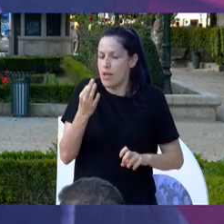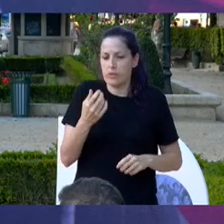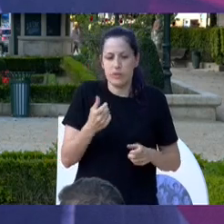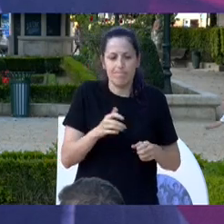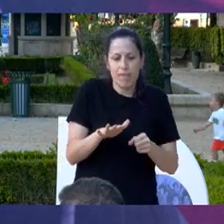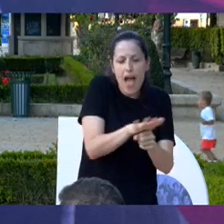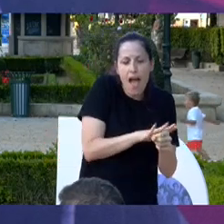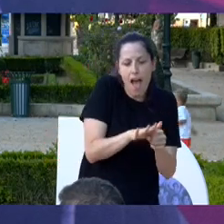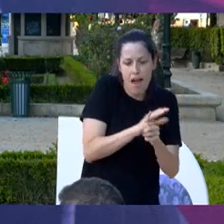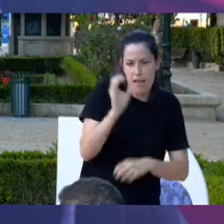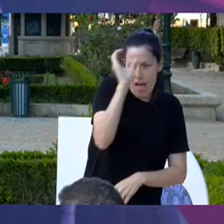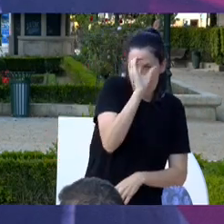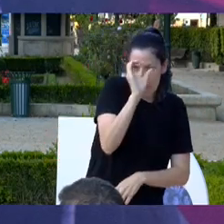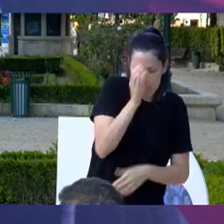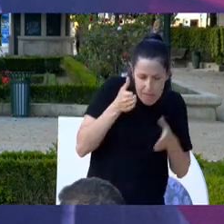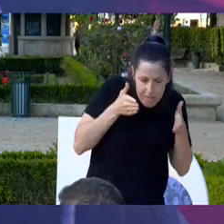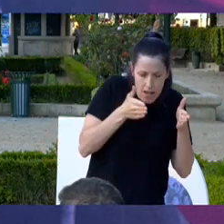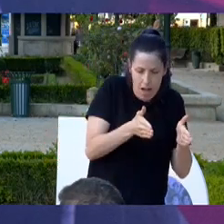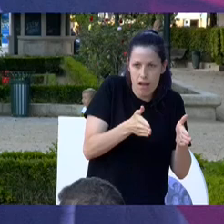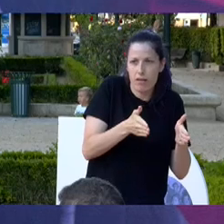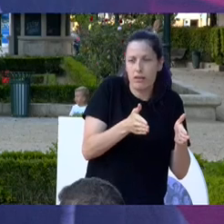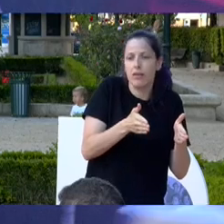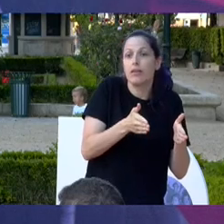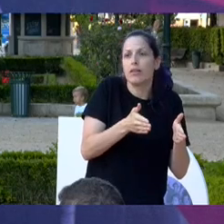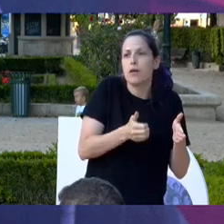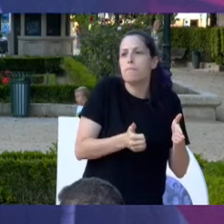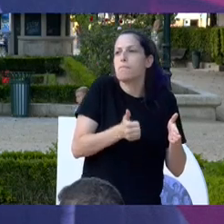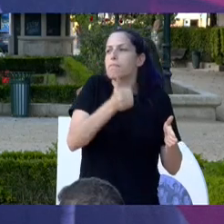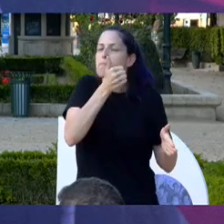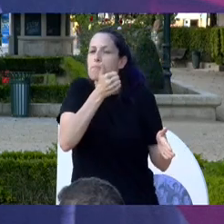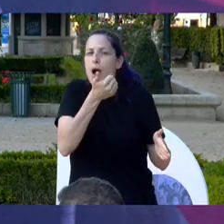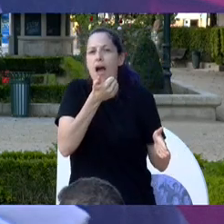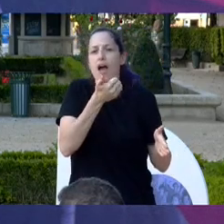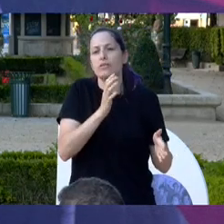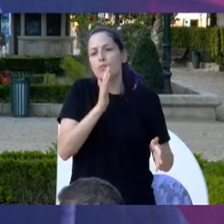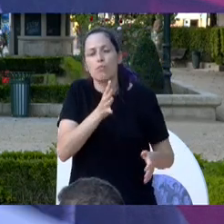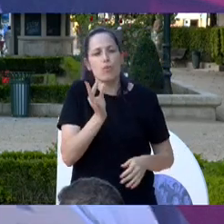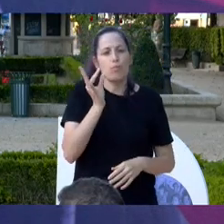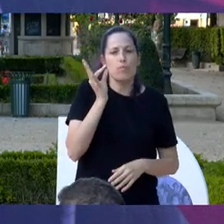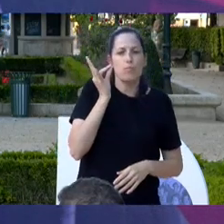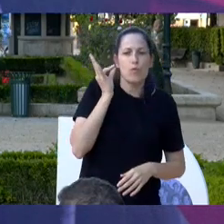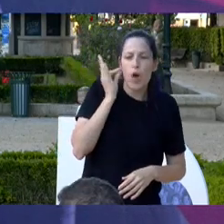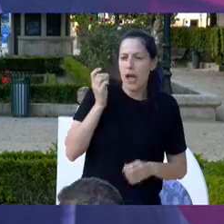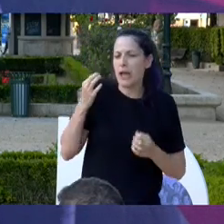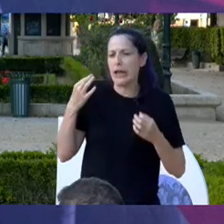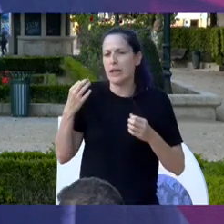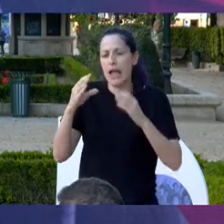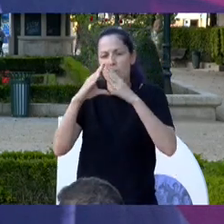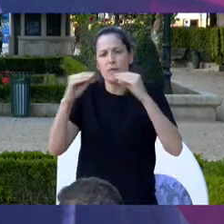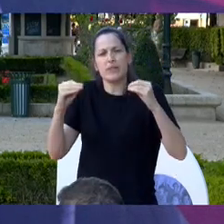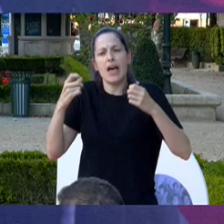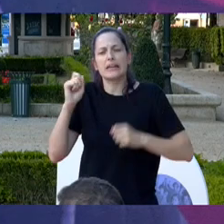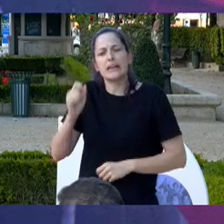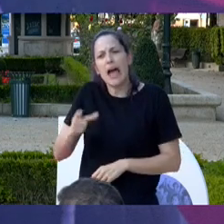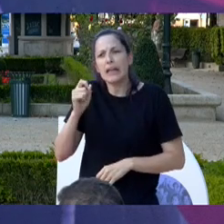porque as mulleres xa nos costaba moito chegar ao ensino, pero máis, como ti decías ao principio, pois as que chegaban, pois magisterio, non? Carreras máis de chicas, digamos,